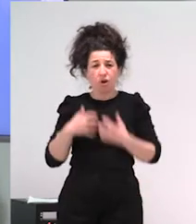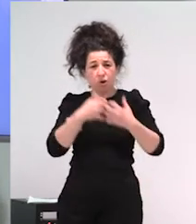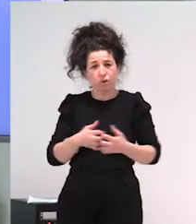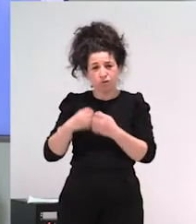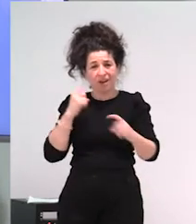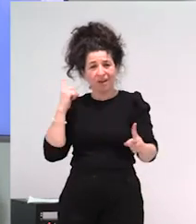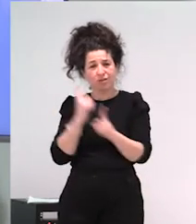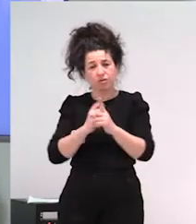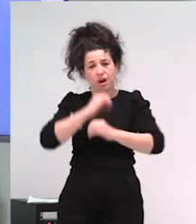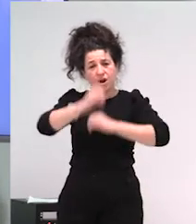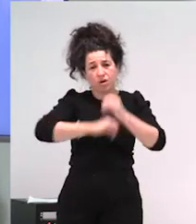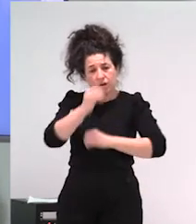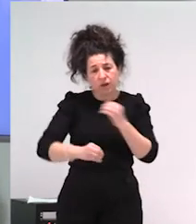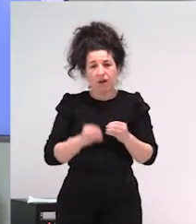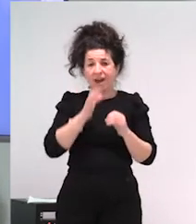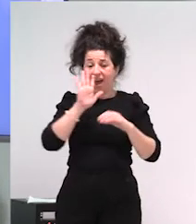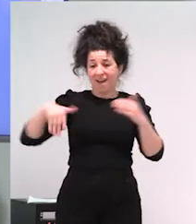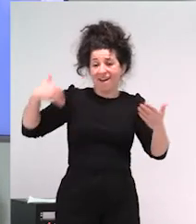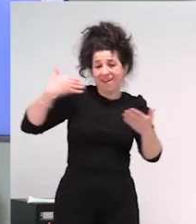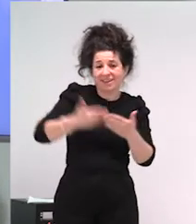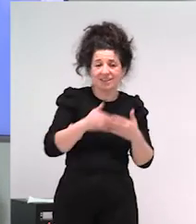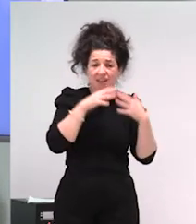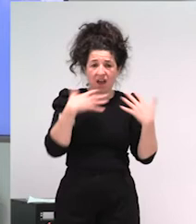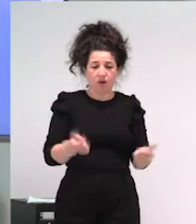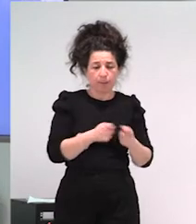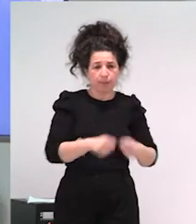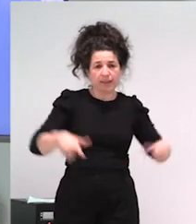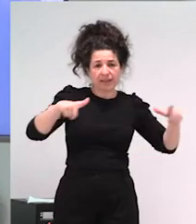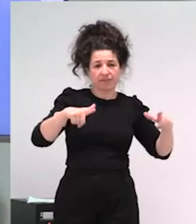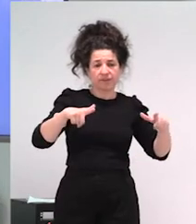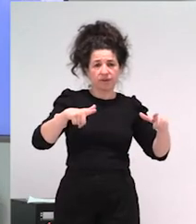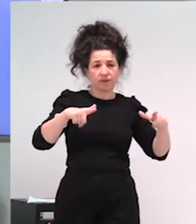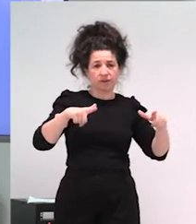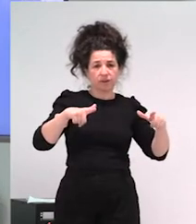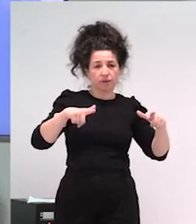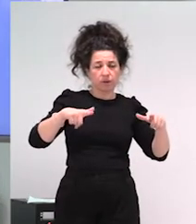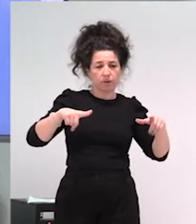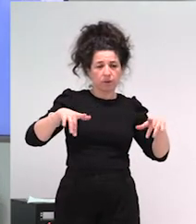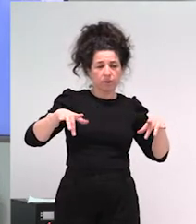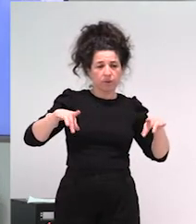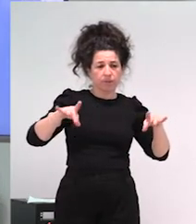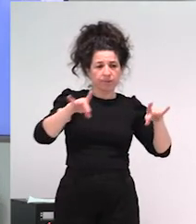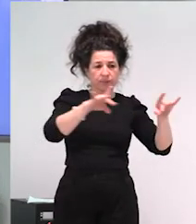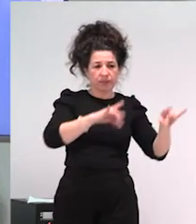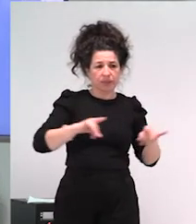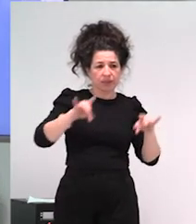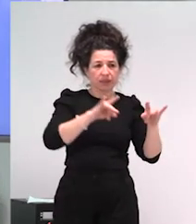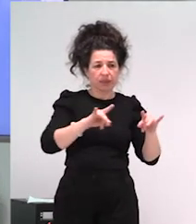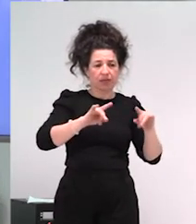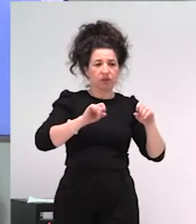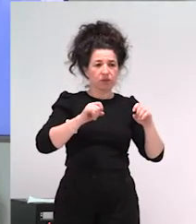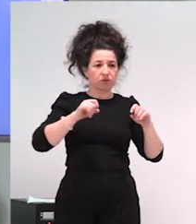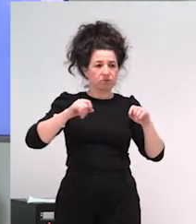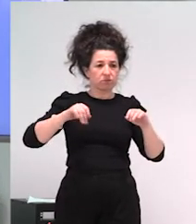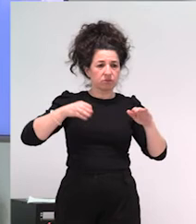con Extinction Rebellion, Fridays for Future, las plataformas en defensa de los paisajes y los territorios contra megaproyectos de